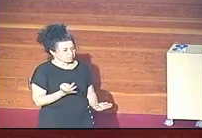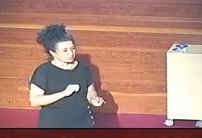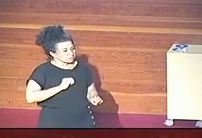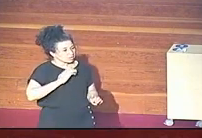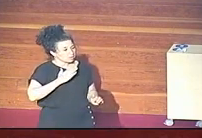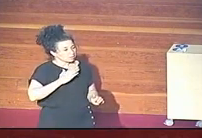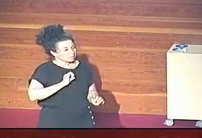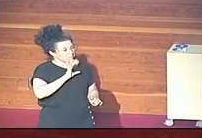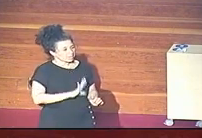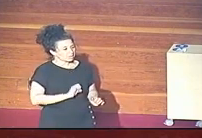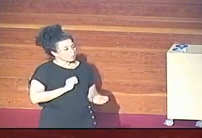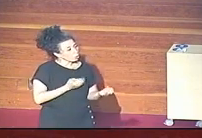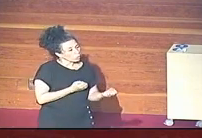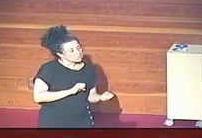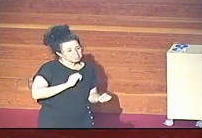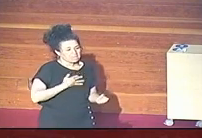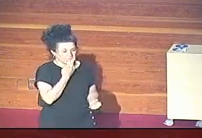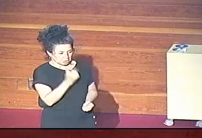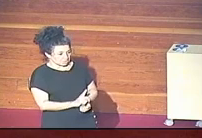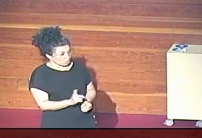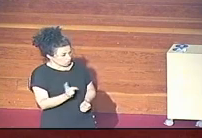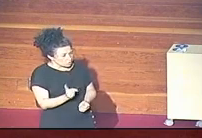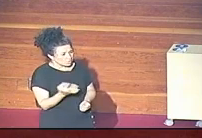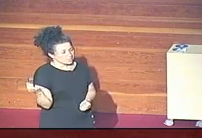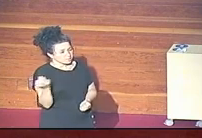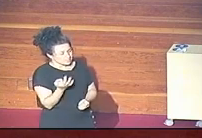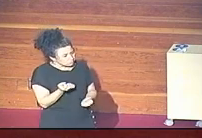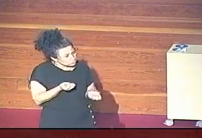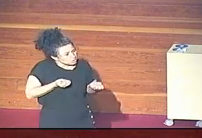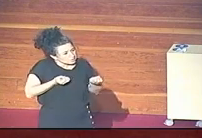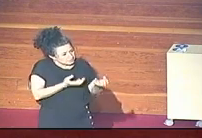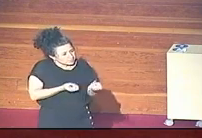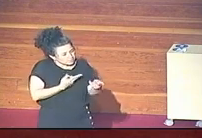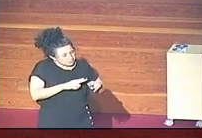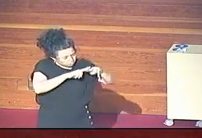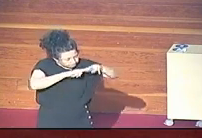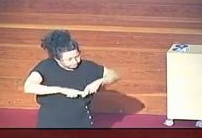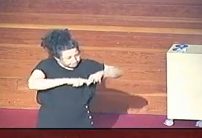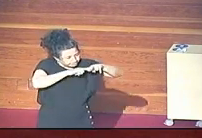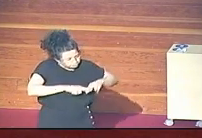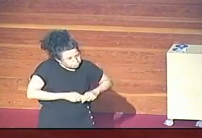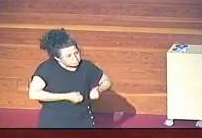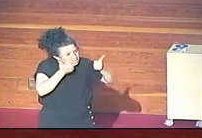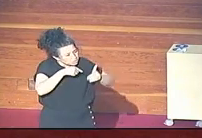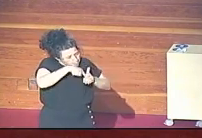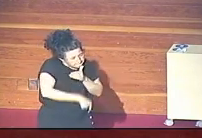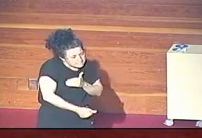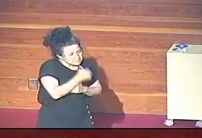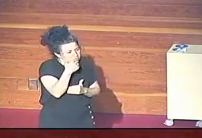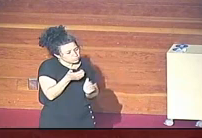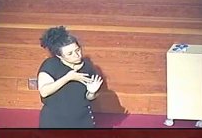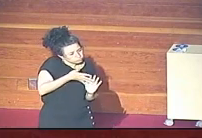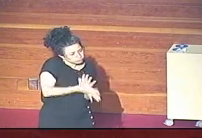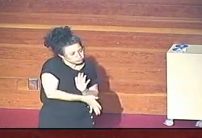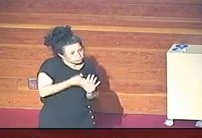no nos interesa y ahora hay que contarlas las informaciones con más análisis y explicar bien